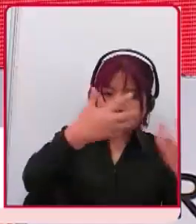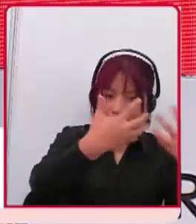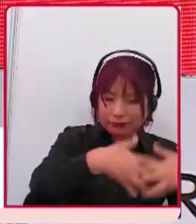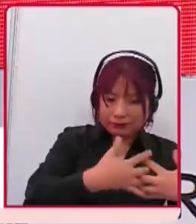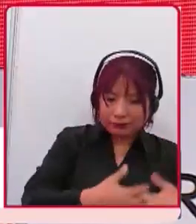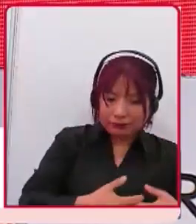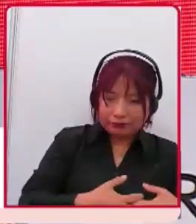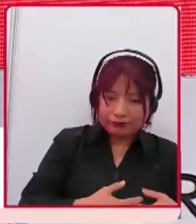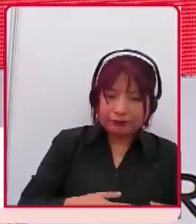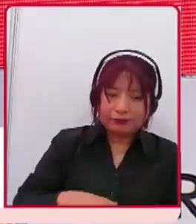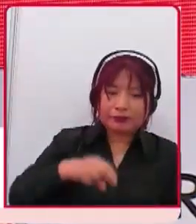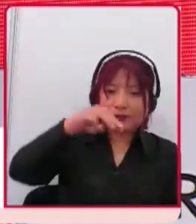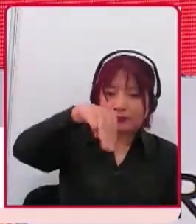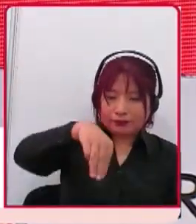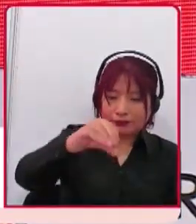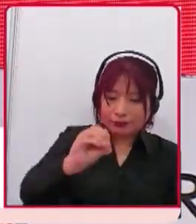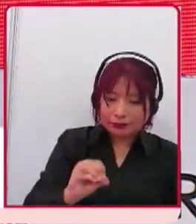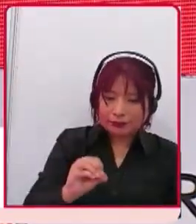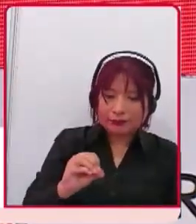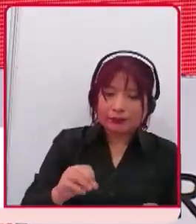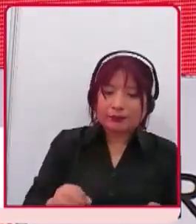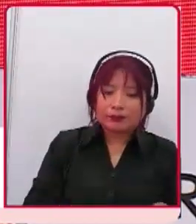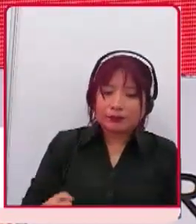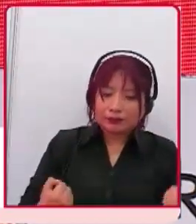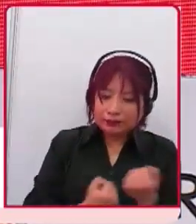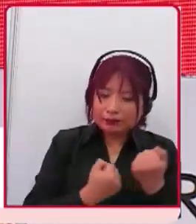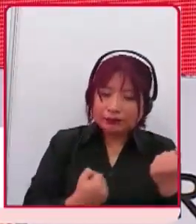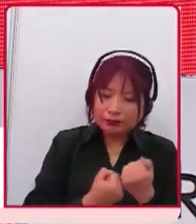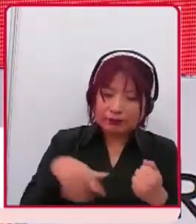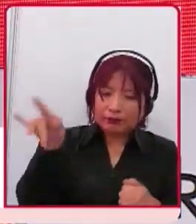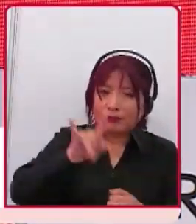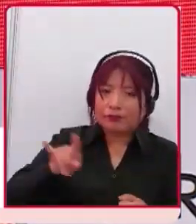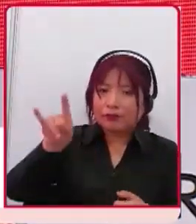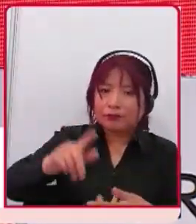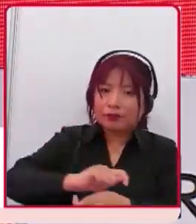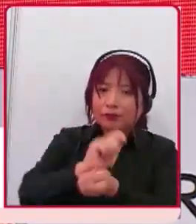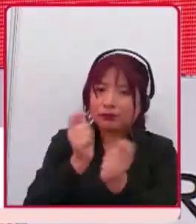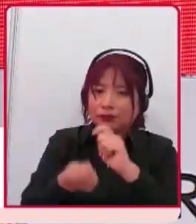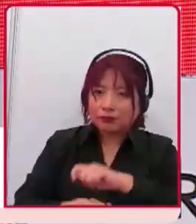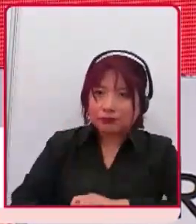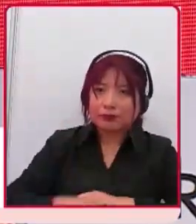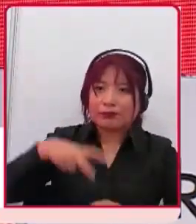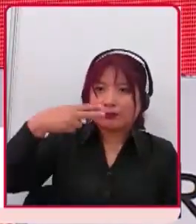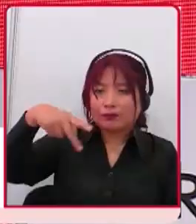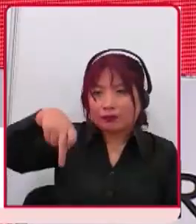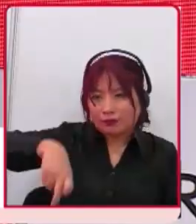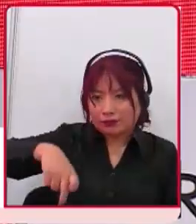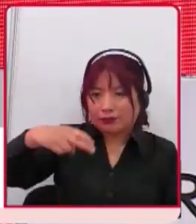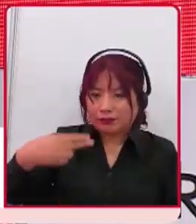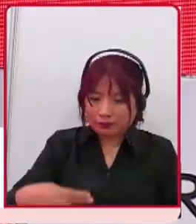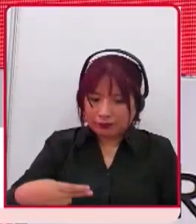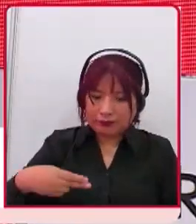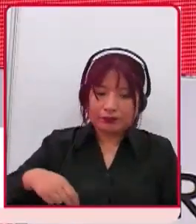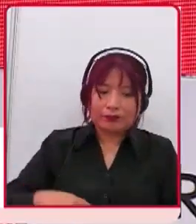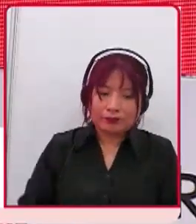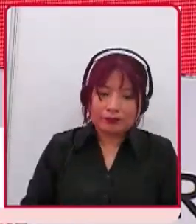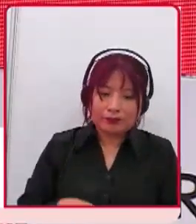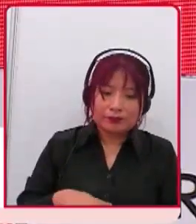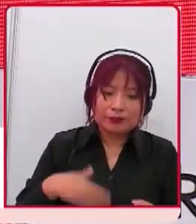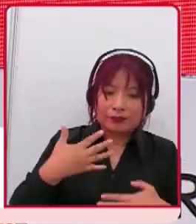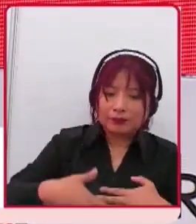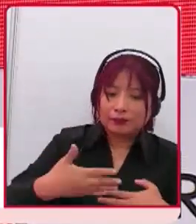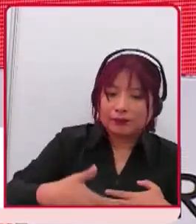¿Qué tal? Buenas tardes a todos. Bueno, como me han antecedido, yo voy a explicarles un poco más de